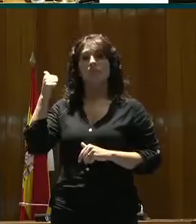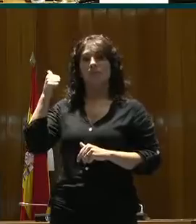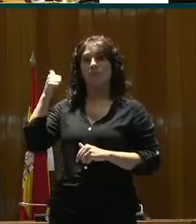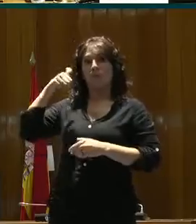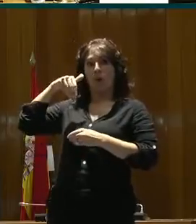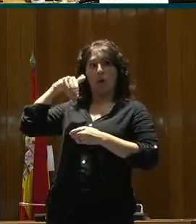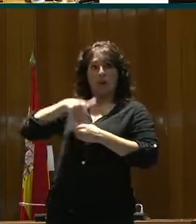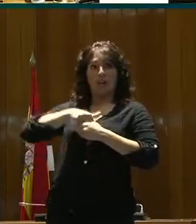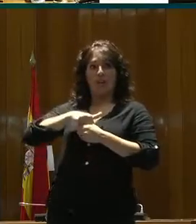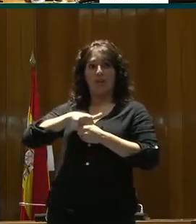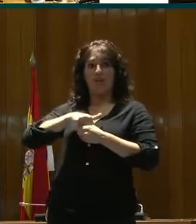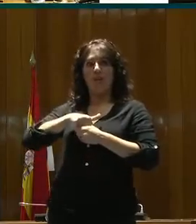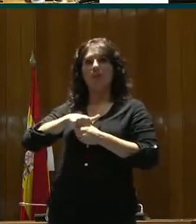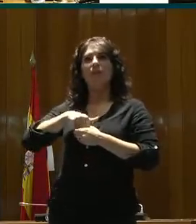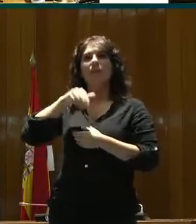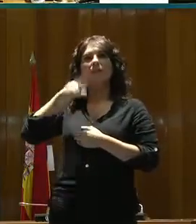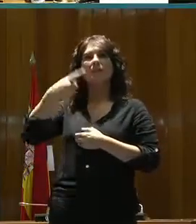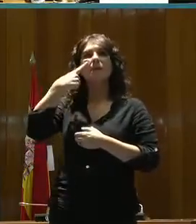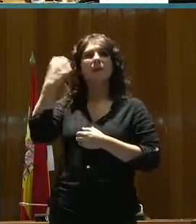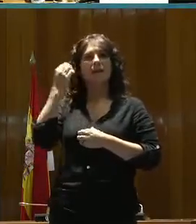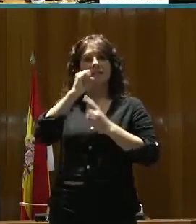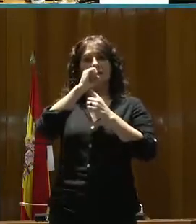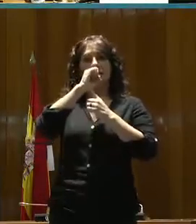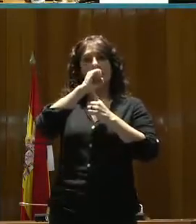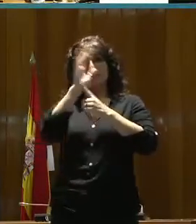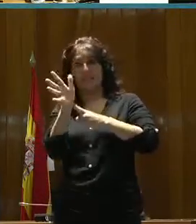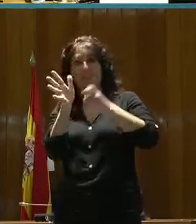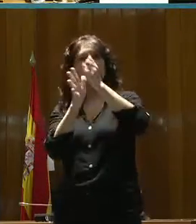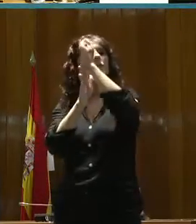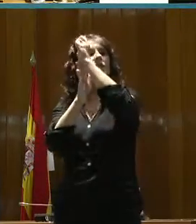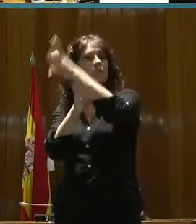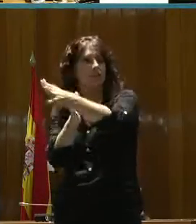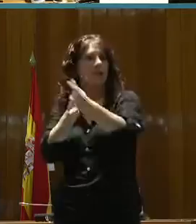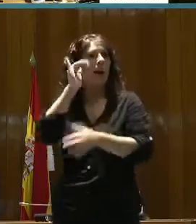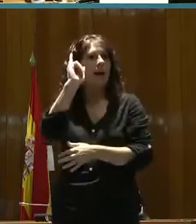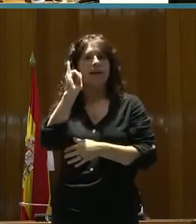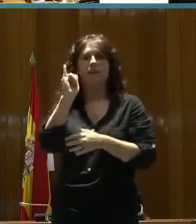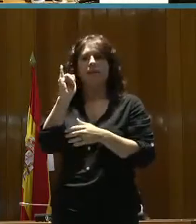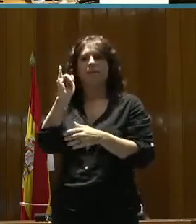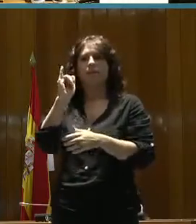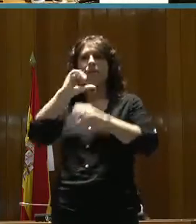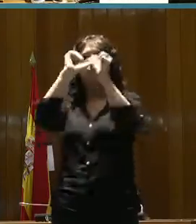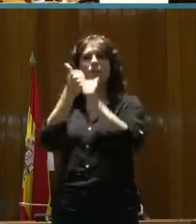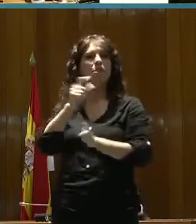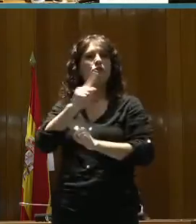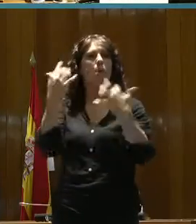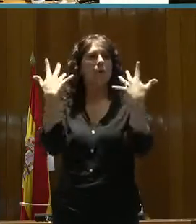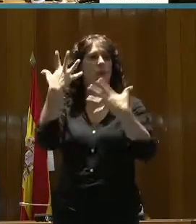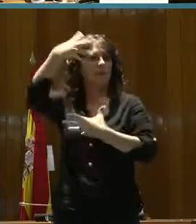donde vamos a ver la subsección que trata de los marcadores no manuales de